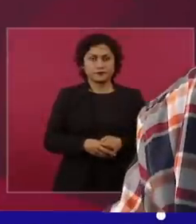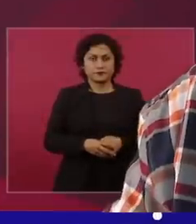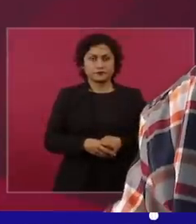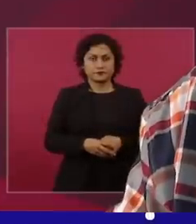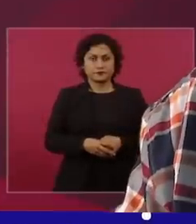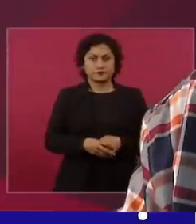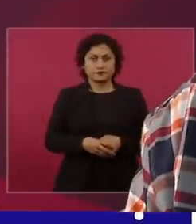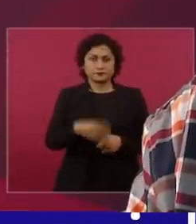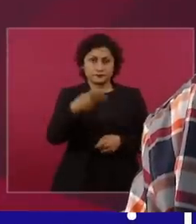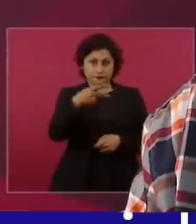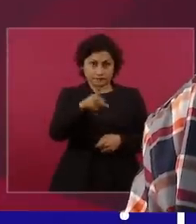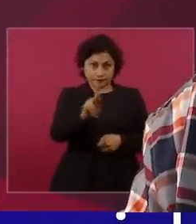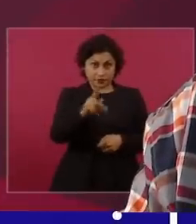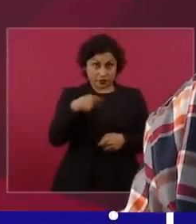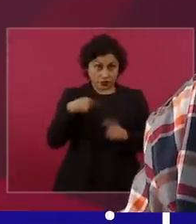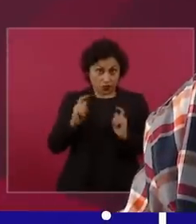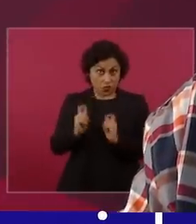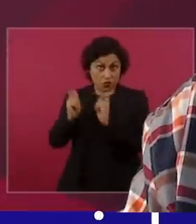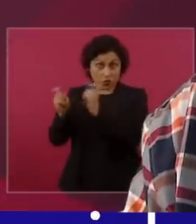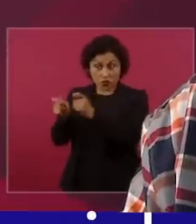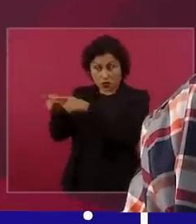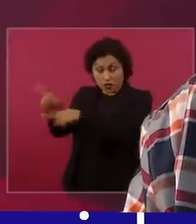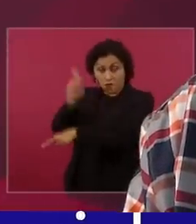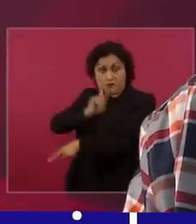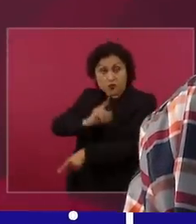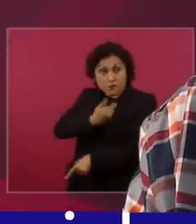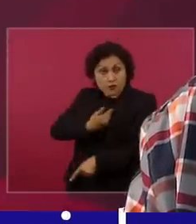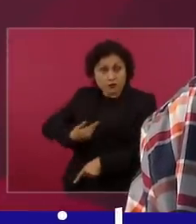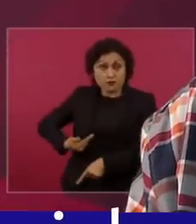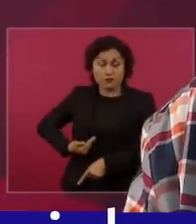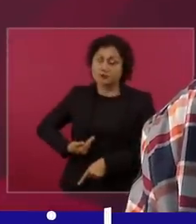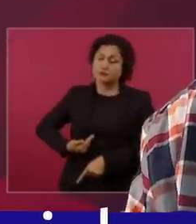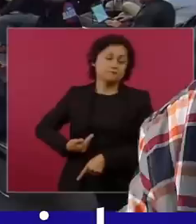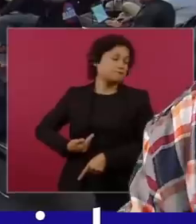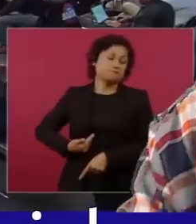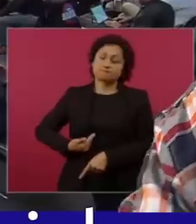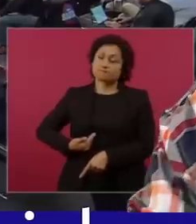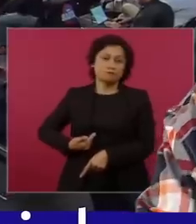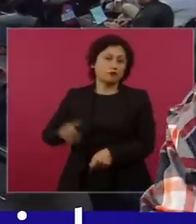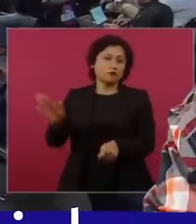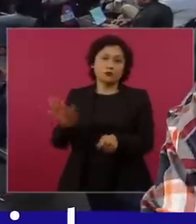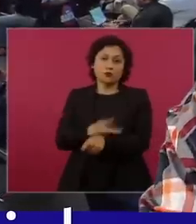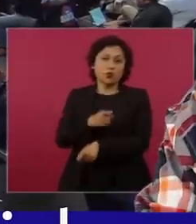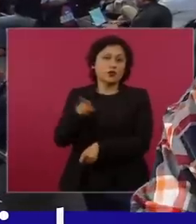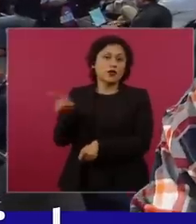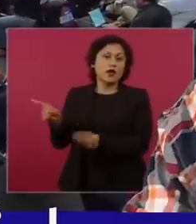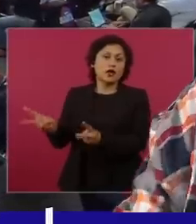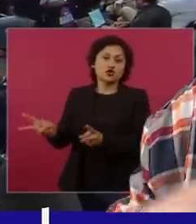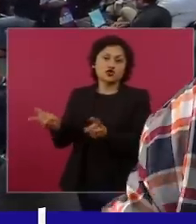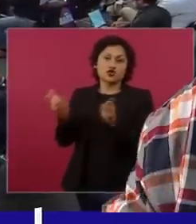no se la voy a entregar a la señora que está usurpando la presidencia.